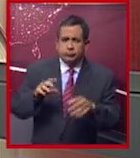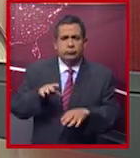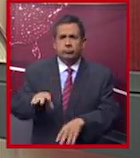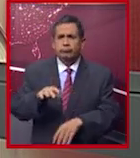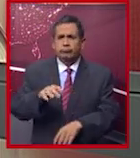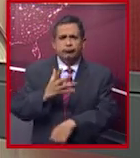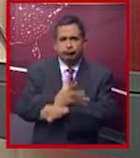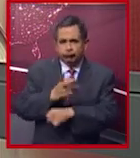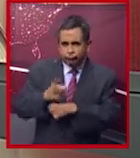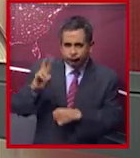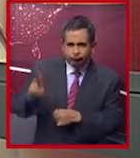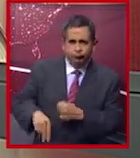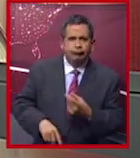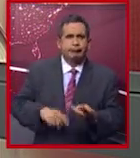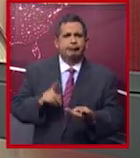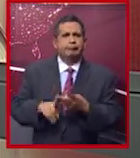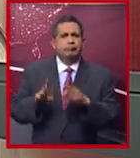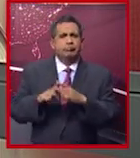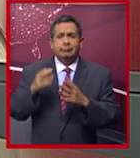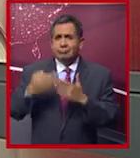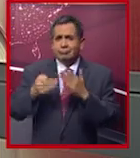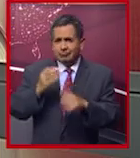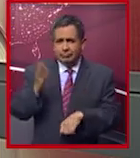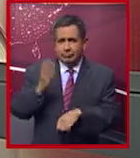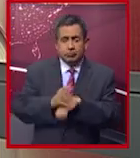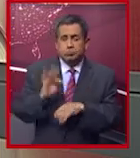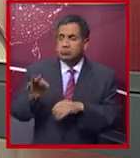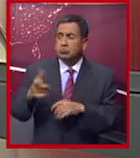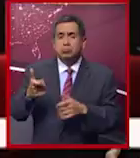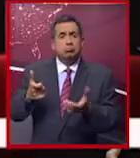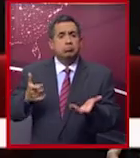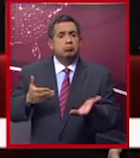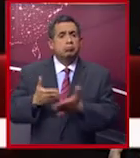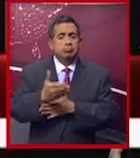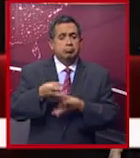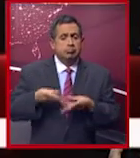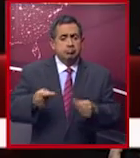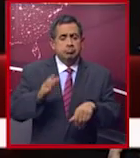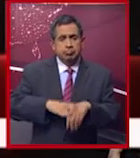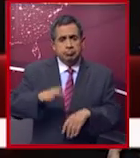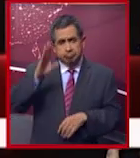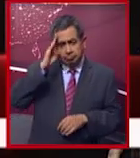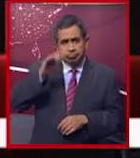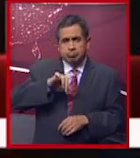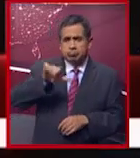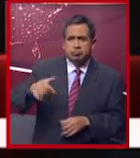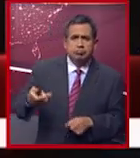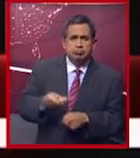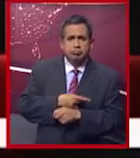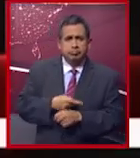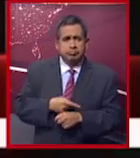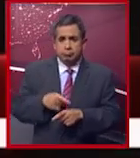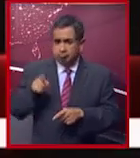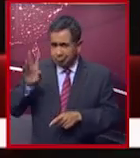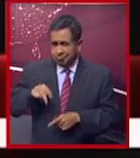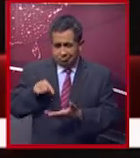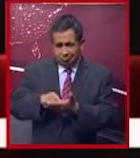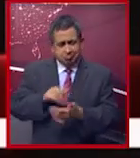de la información, así como en sanciones para quien rebase el tope de gastos, ignorando, dijo, a las demandas de la sociedad civil.